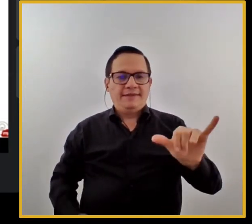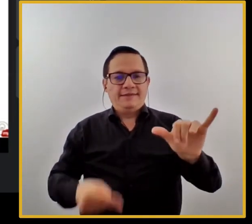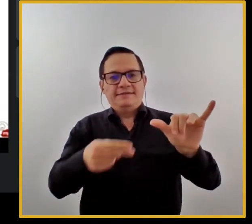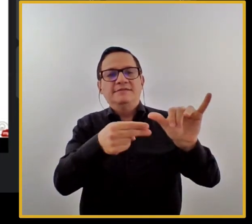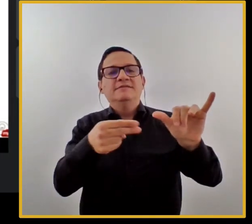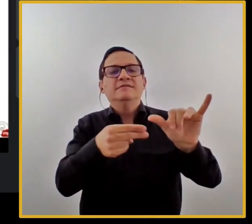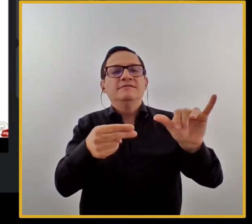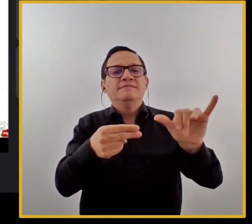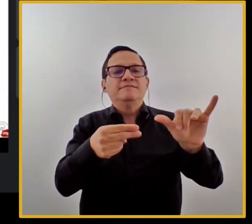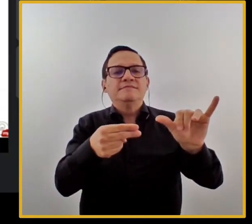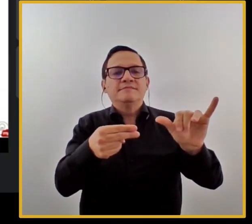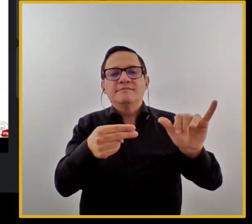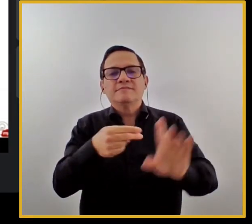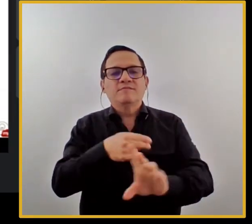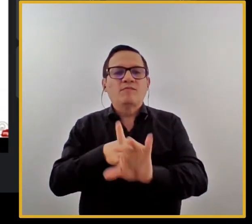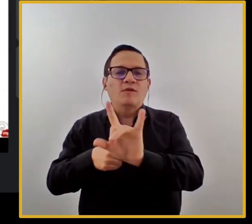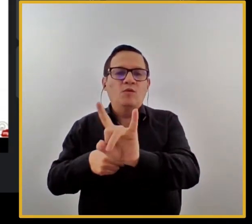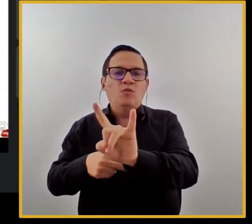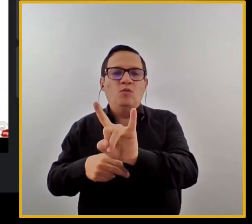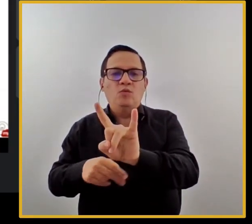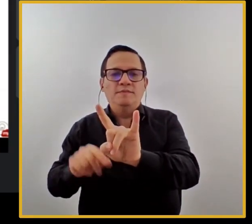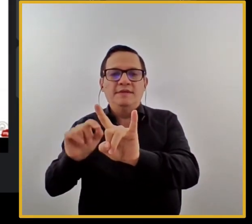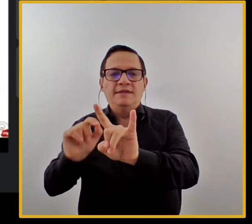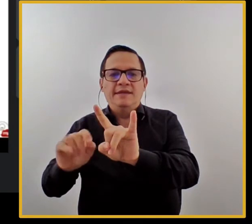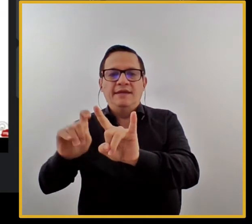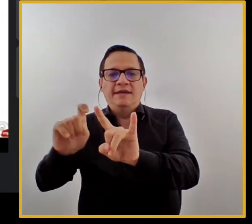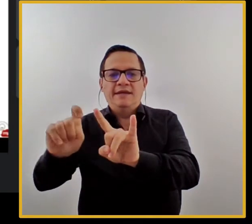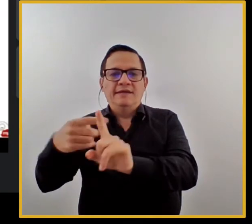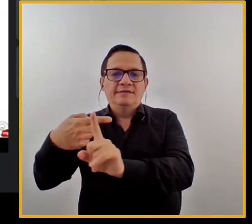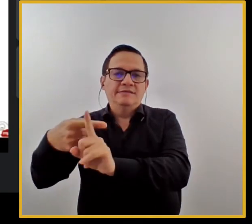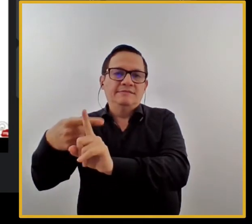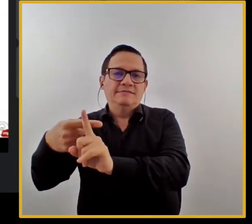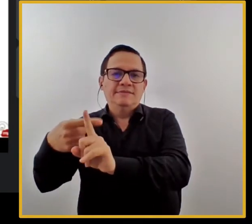me queda u por dx más